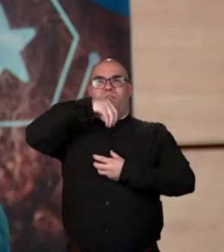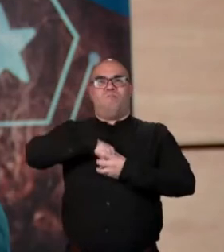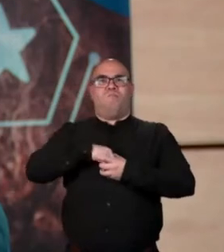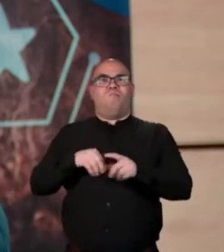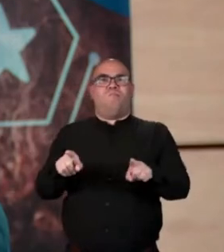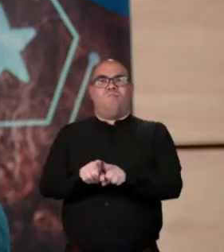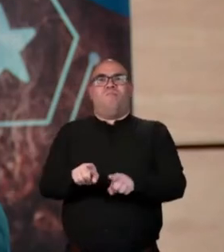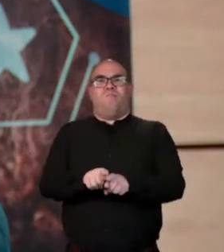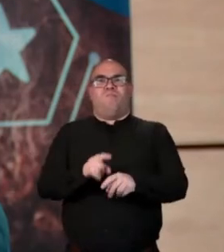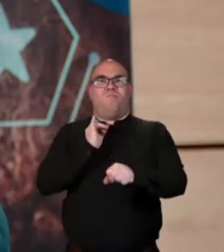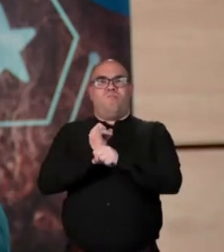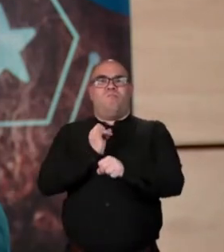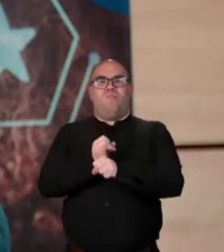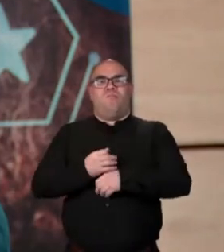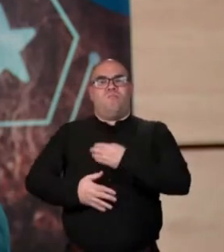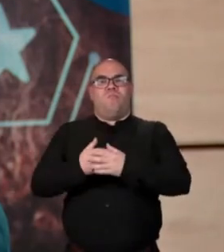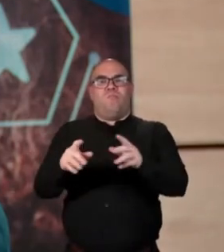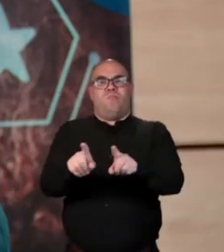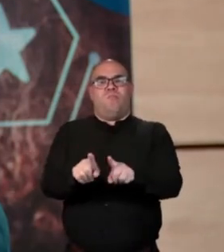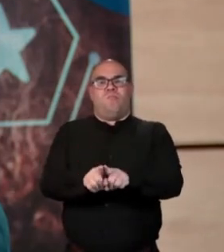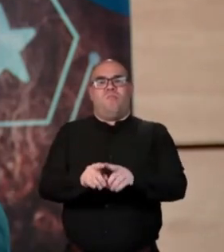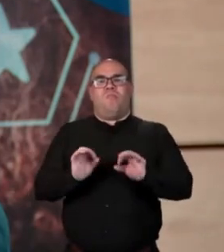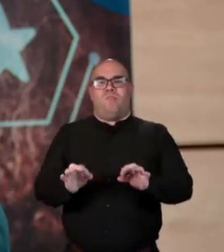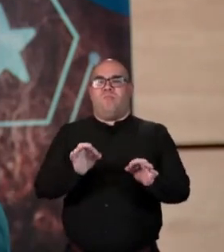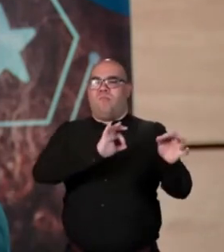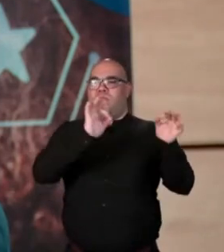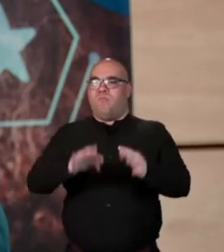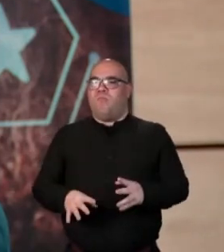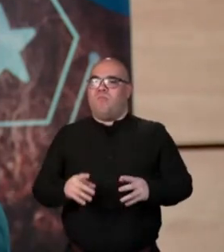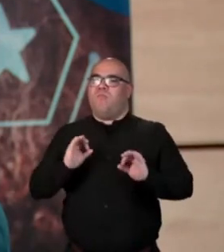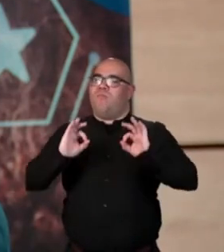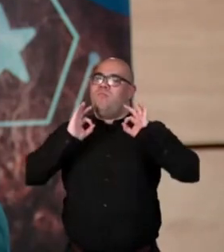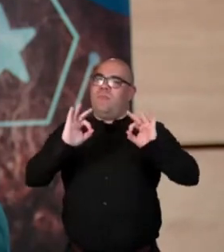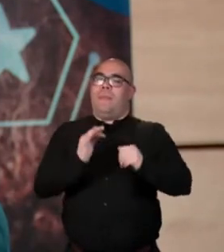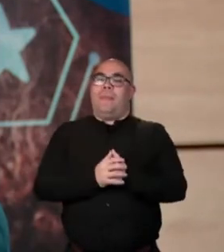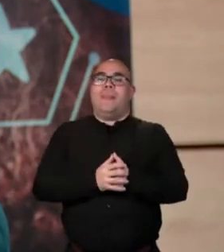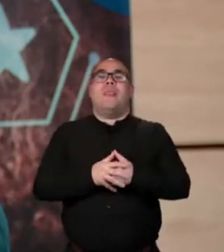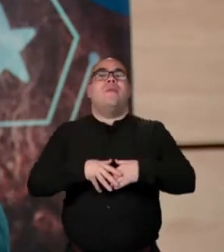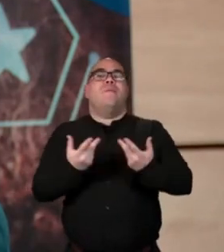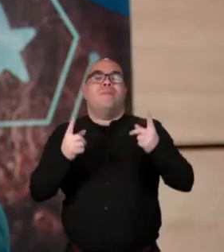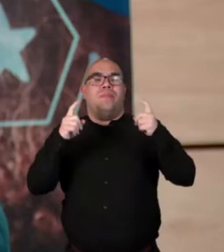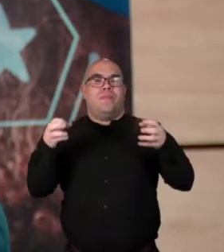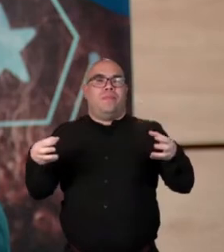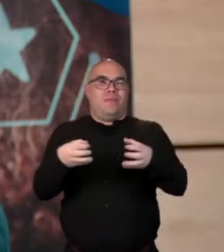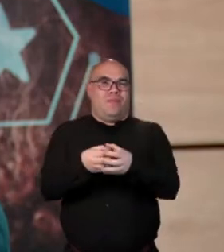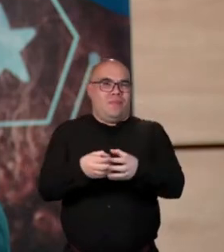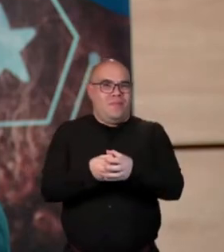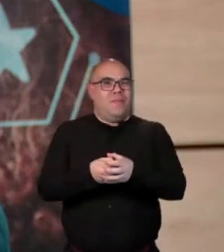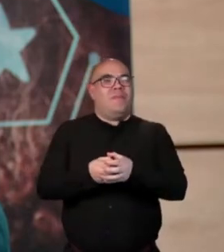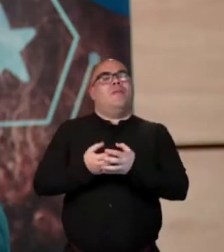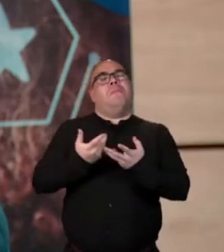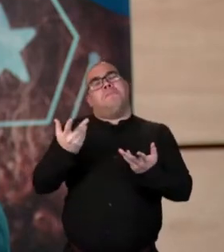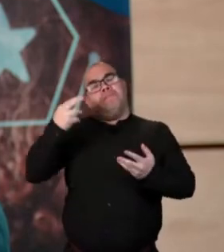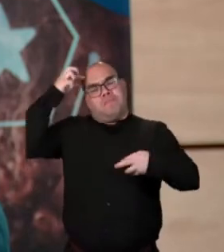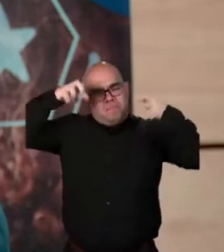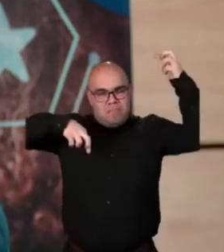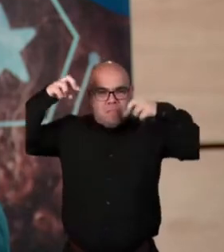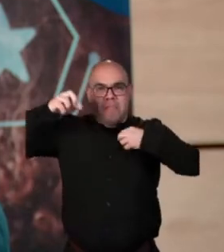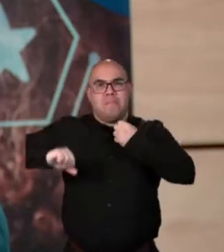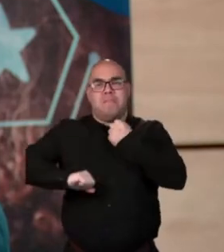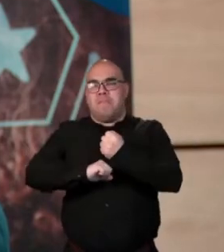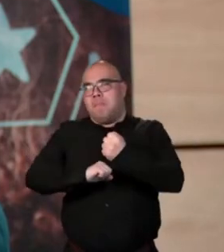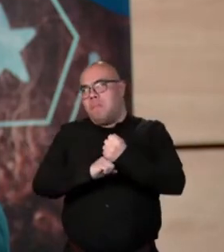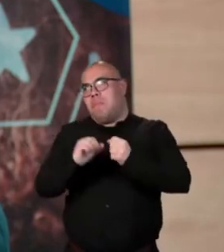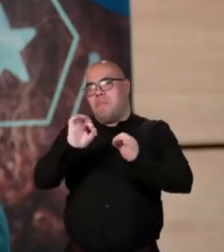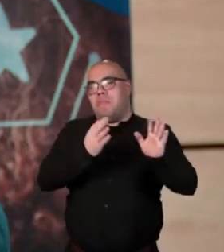siempre propendiendo por el aseguramiento de la calidad dejó de lado equipos profesionales de apoyo en autoevaluación en planes de mejora también